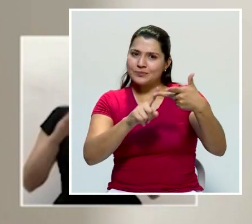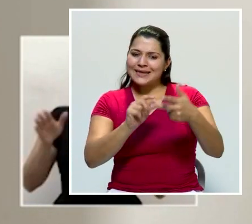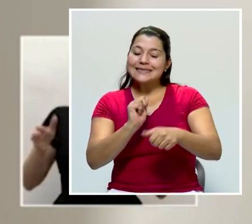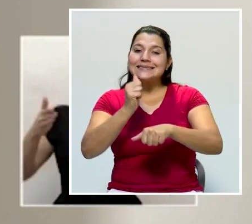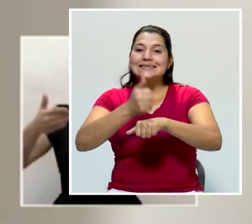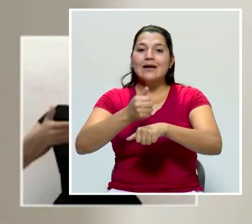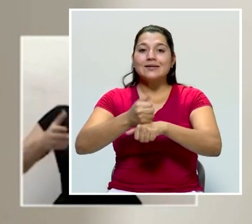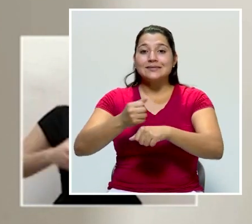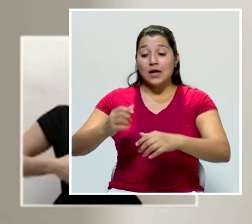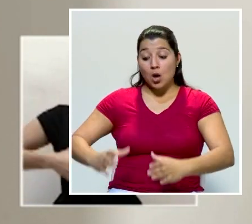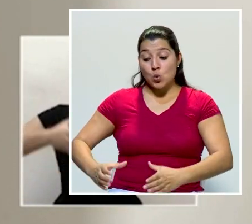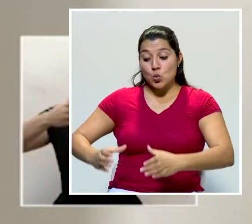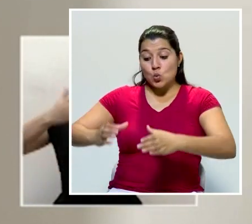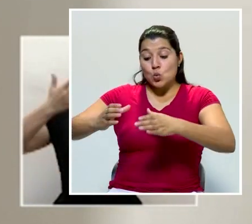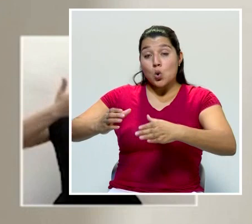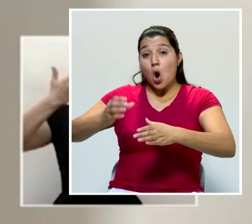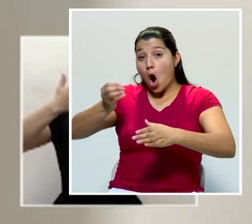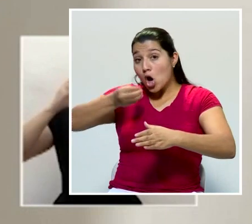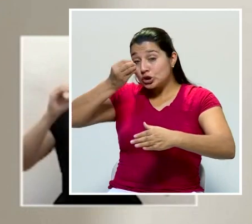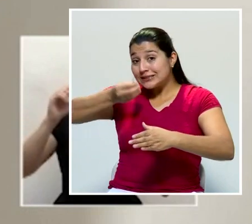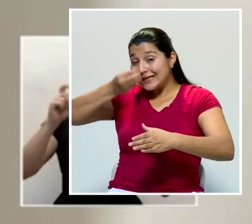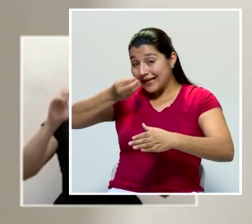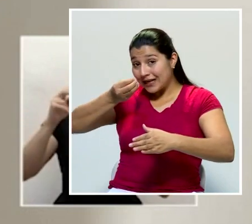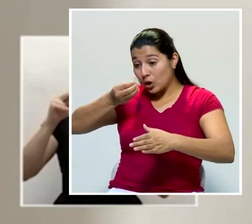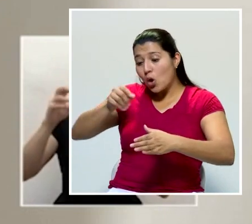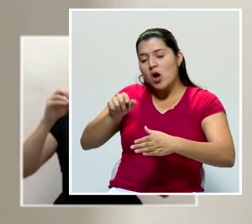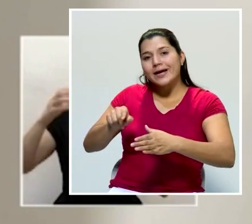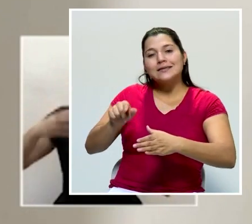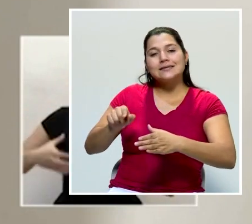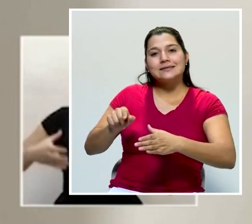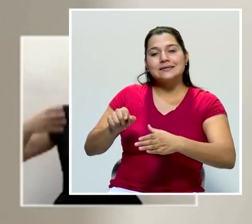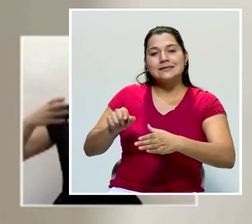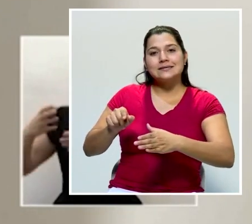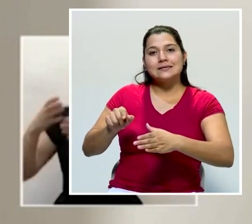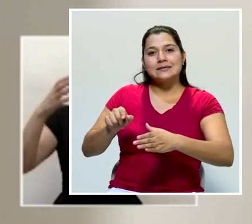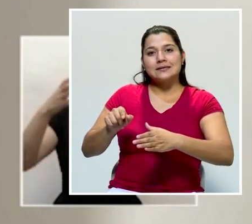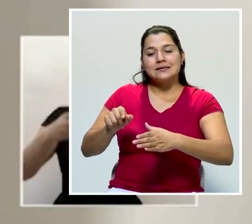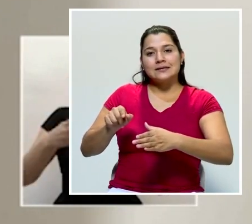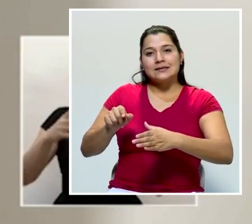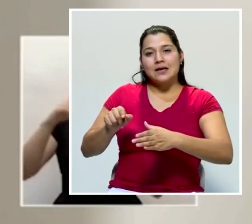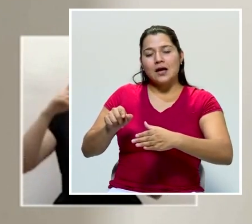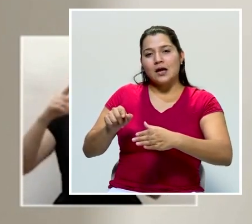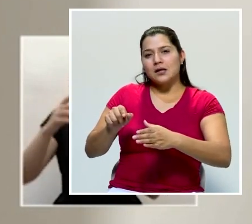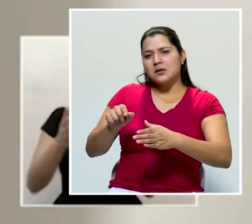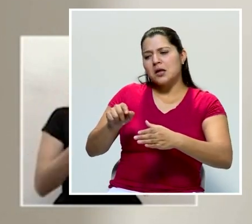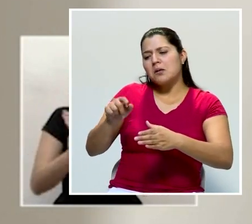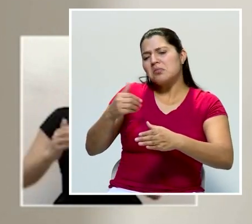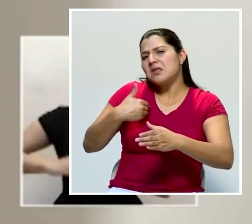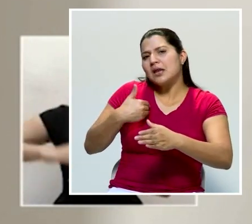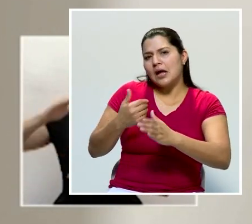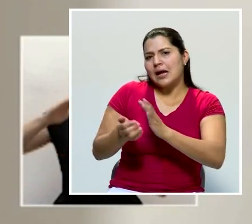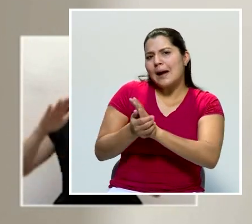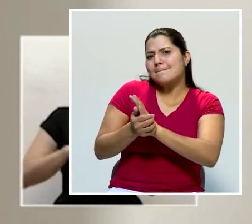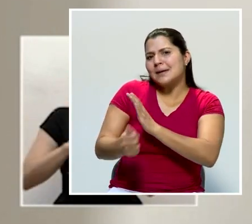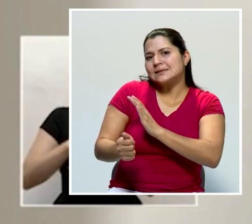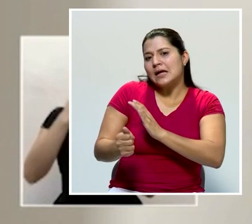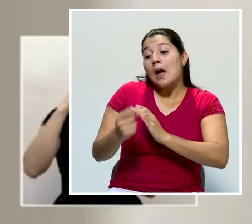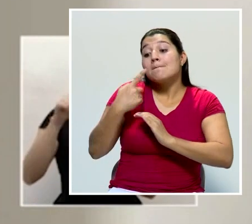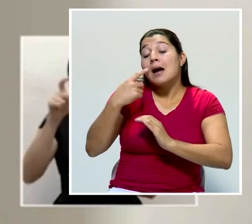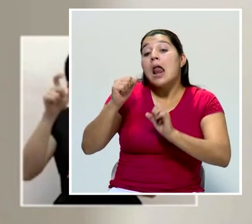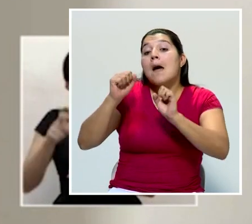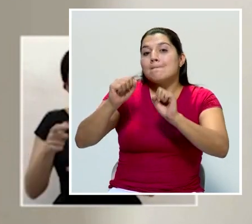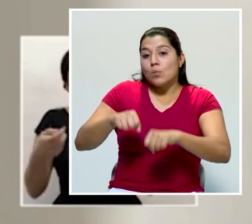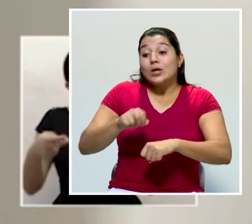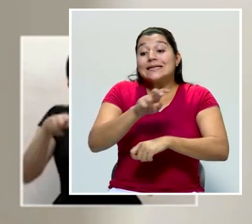tanques de oxígeno suficientemente de una capacidad suficiente para el traslado